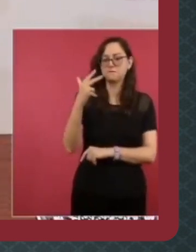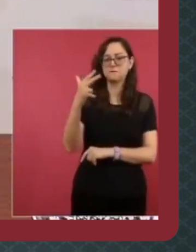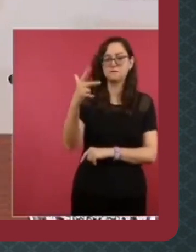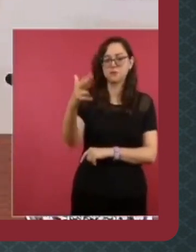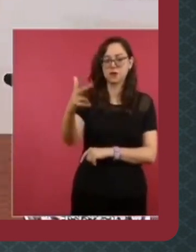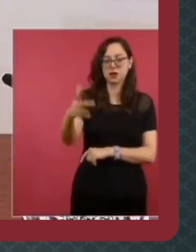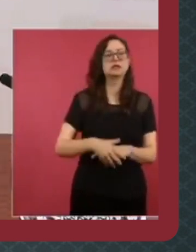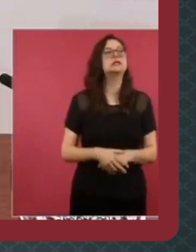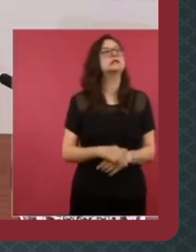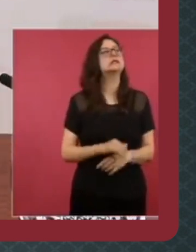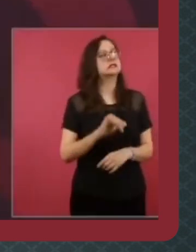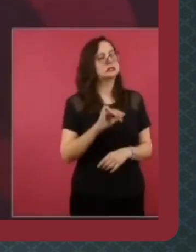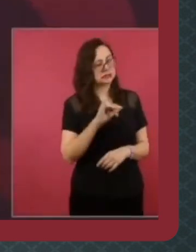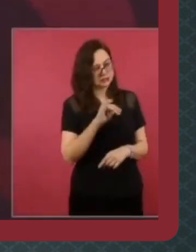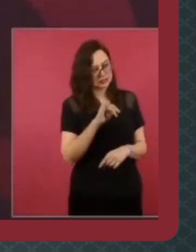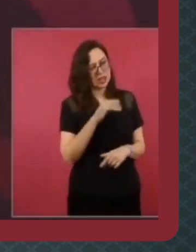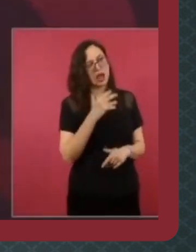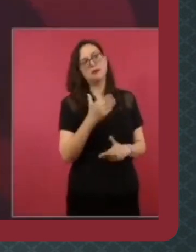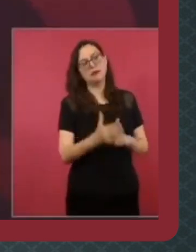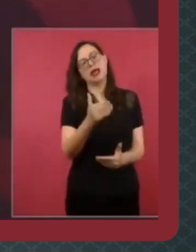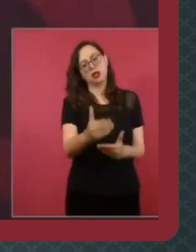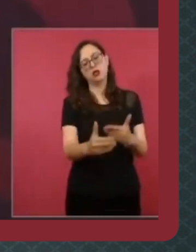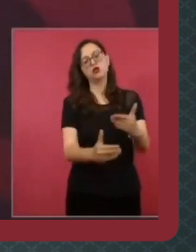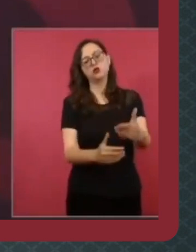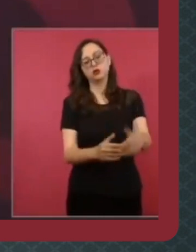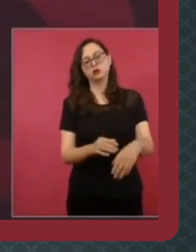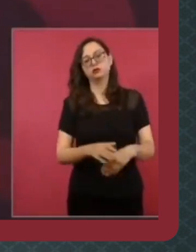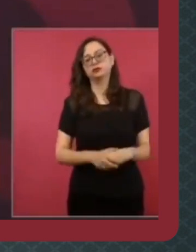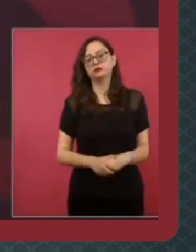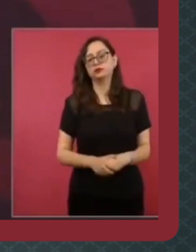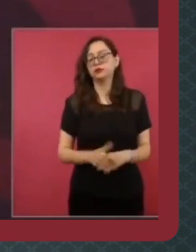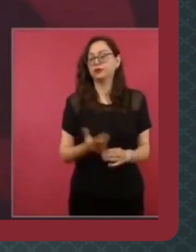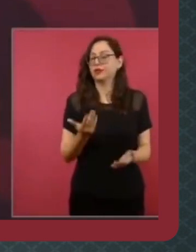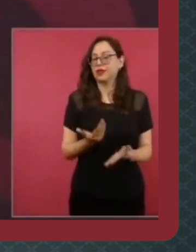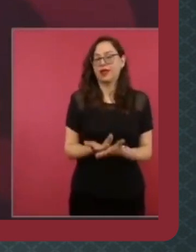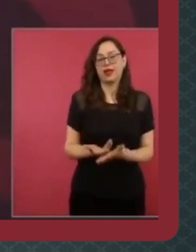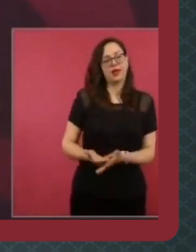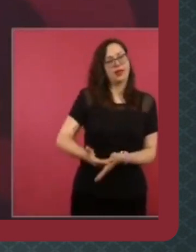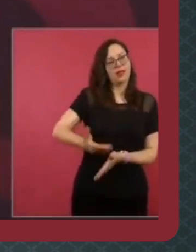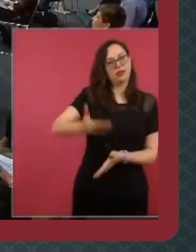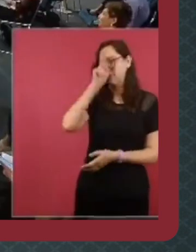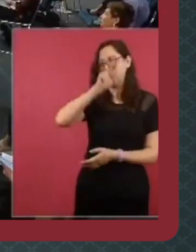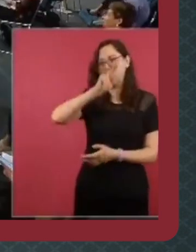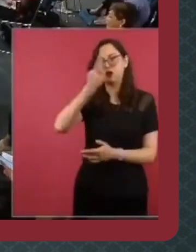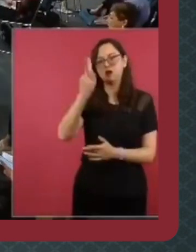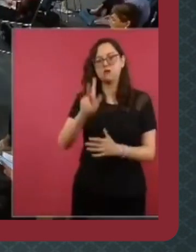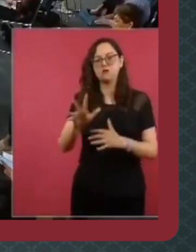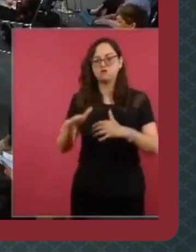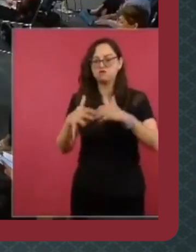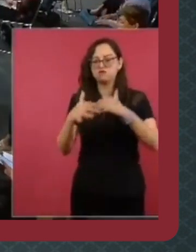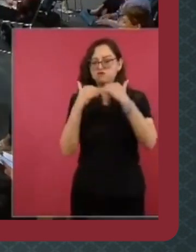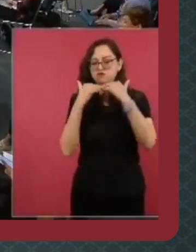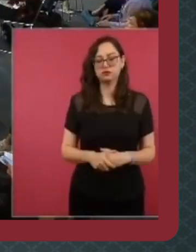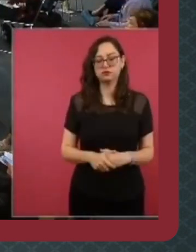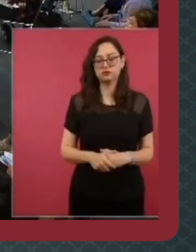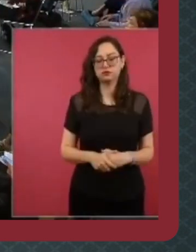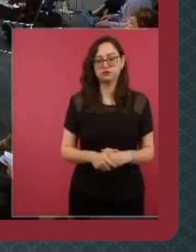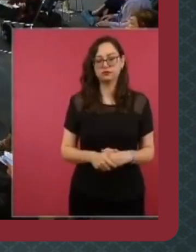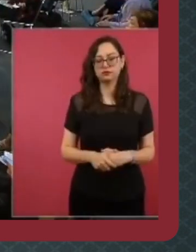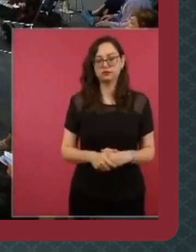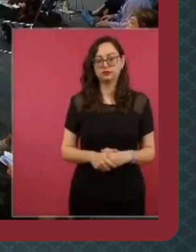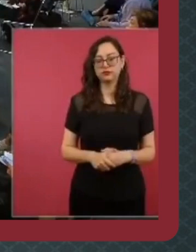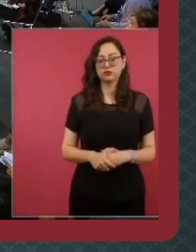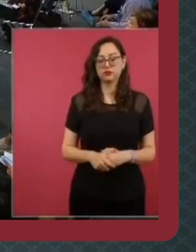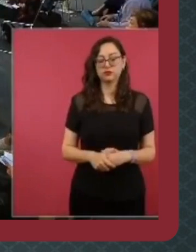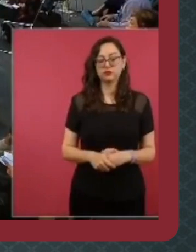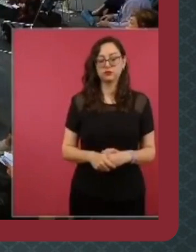mexicana esto demuestra su compromiso con la defensa de los derechos de los mexicanos en el extranjero Y con la promoción de una política exterior